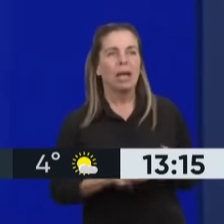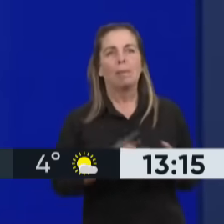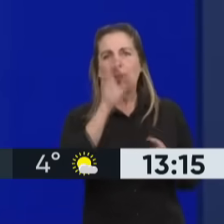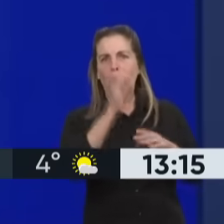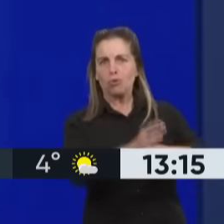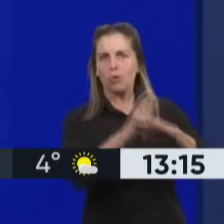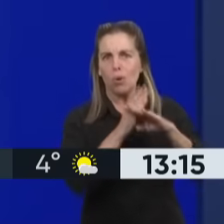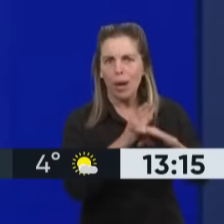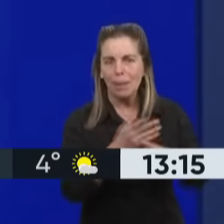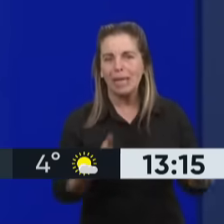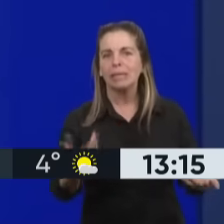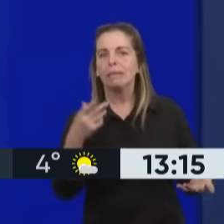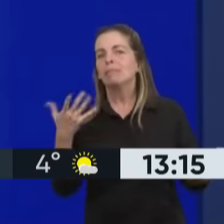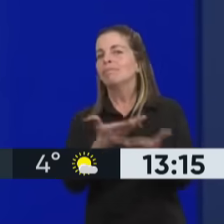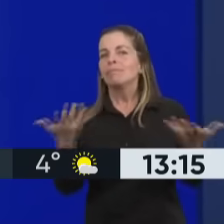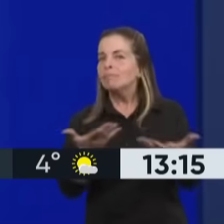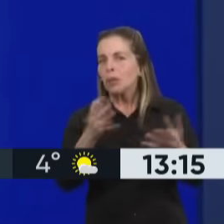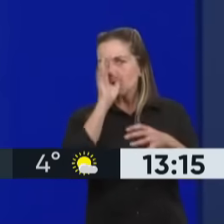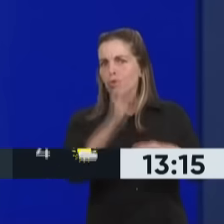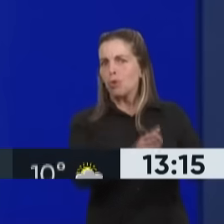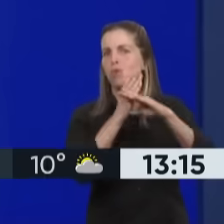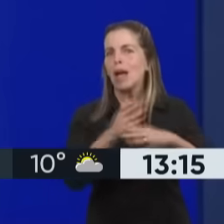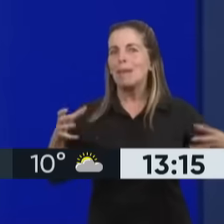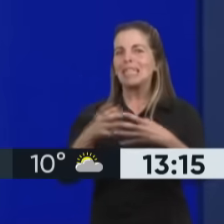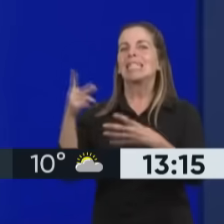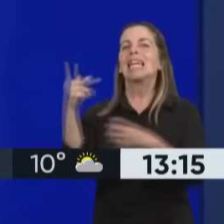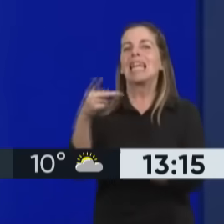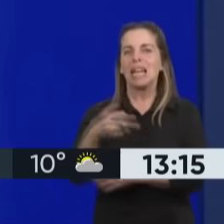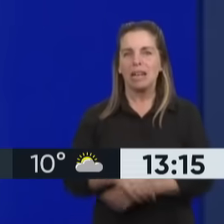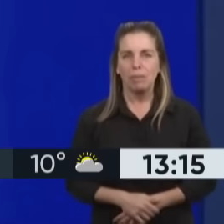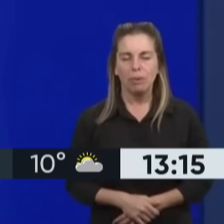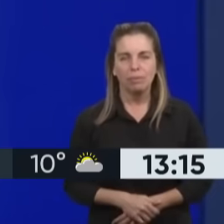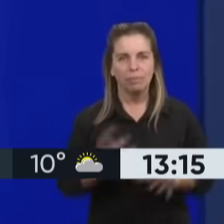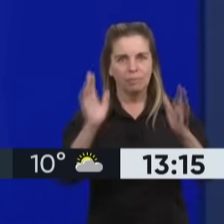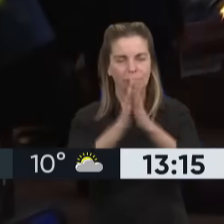más al esclavismo fiscal, nunca más al kirchnerismo.